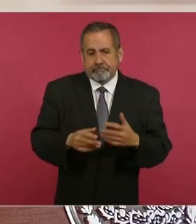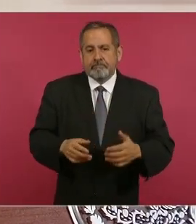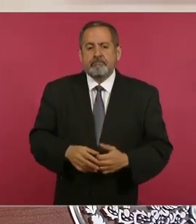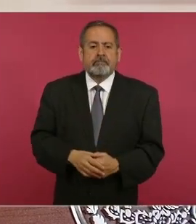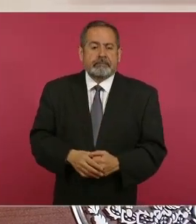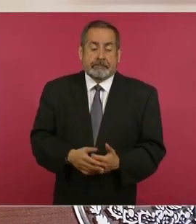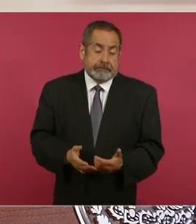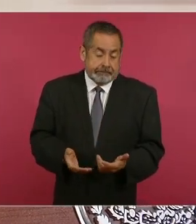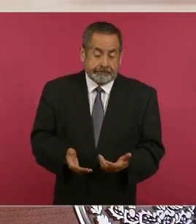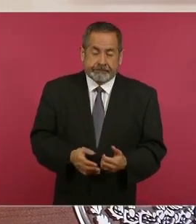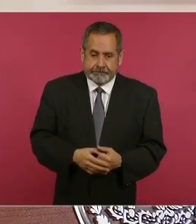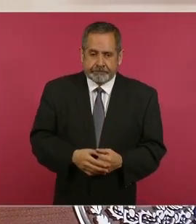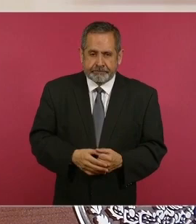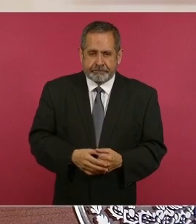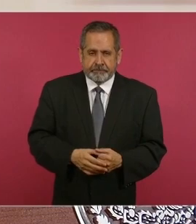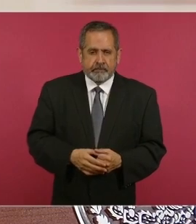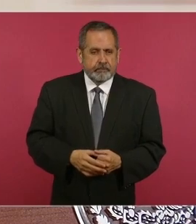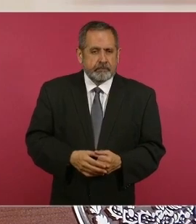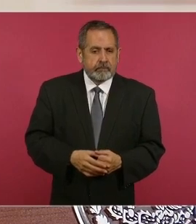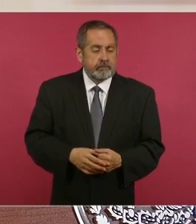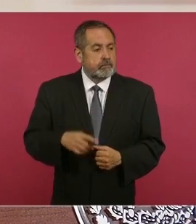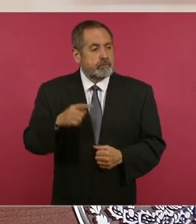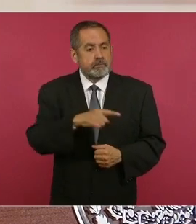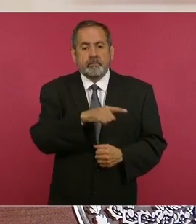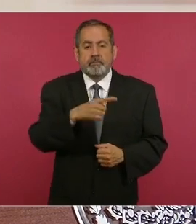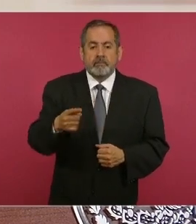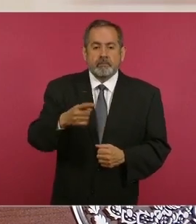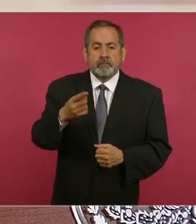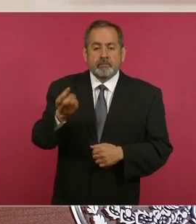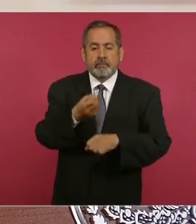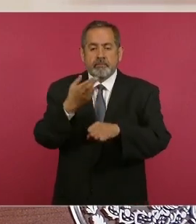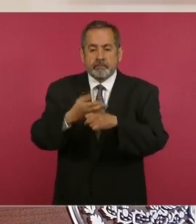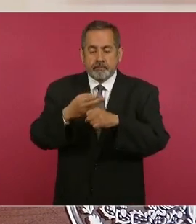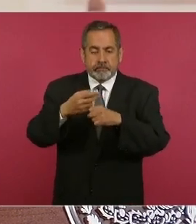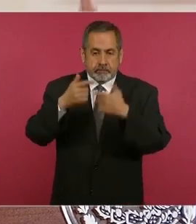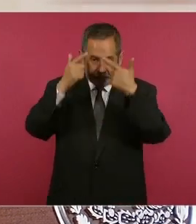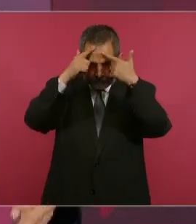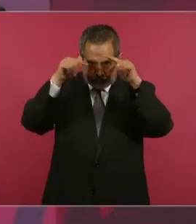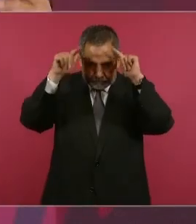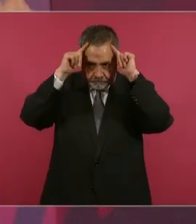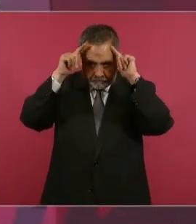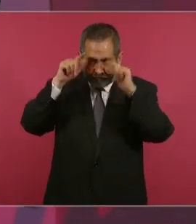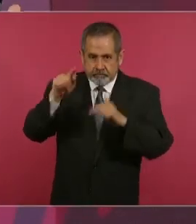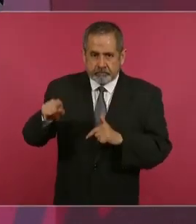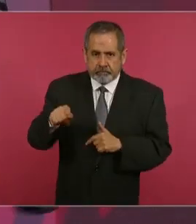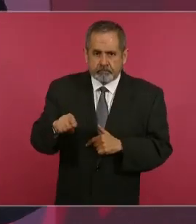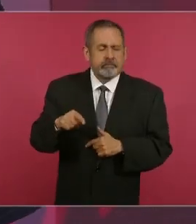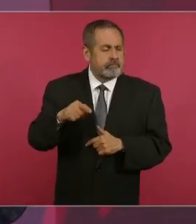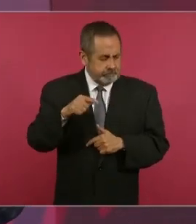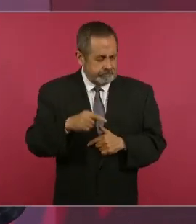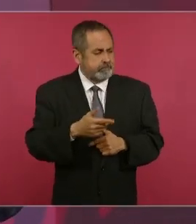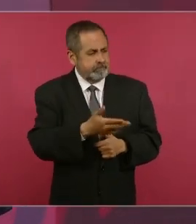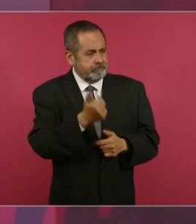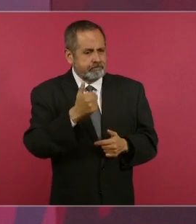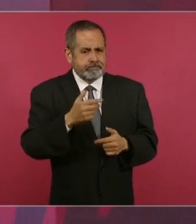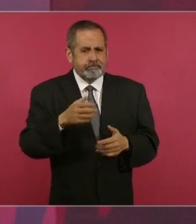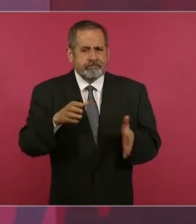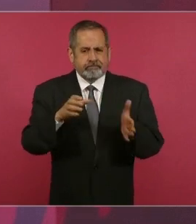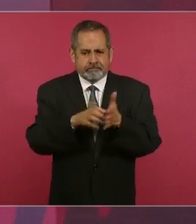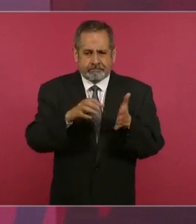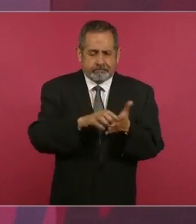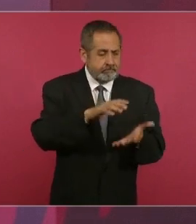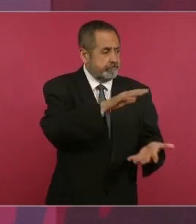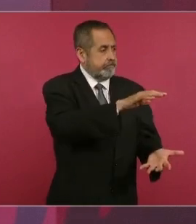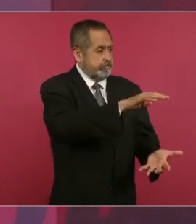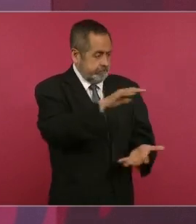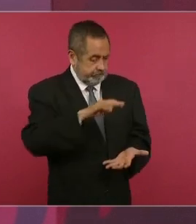se rompan, ¿sí? Entonces, la Secretaría de Marina aceptó que entreguen las cajas y ellos van a